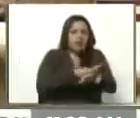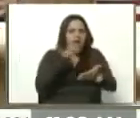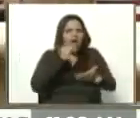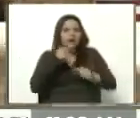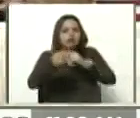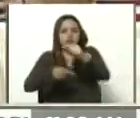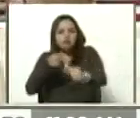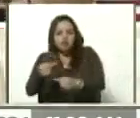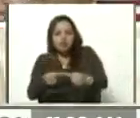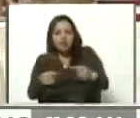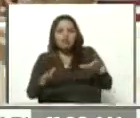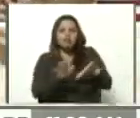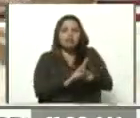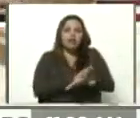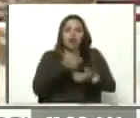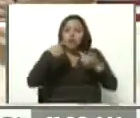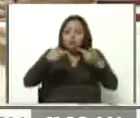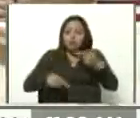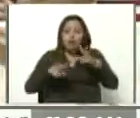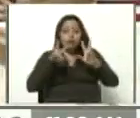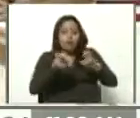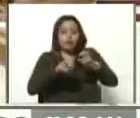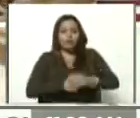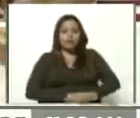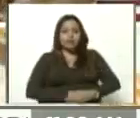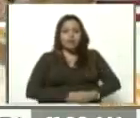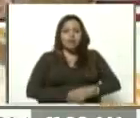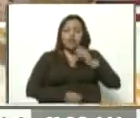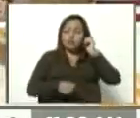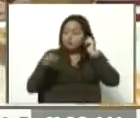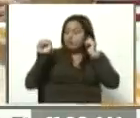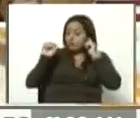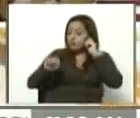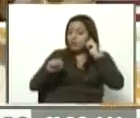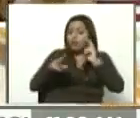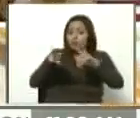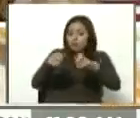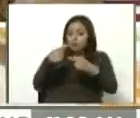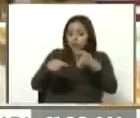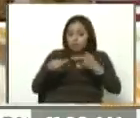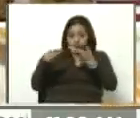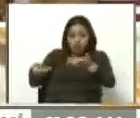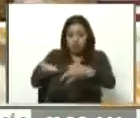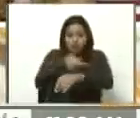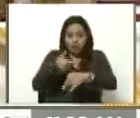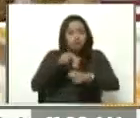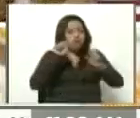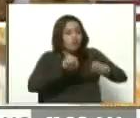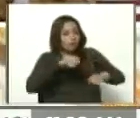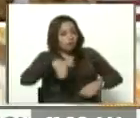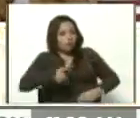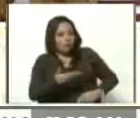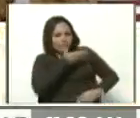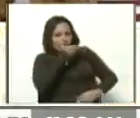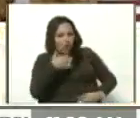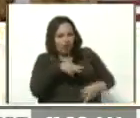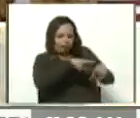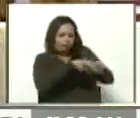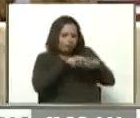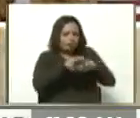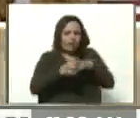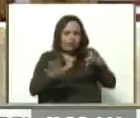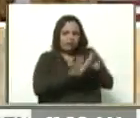y se cristaliza en productos nuevos, nuevas con marcas. Con condiciones que le está el Estado. Nuevas marcas para satisfacer la demanda en el mercado